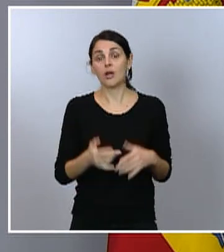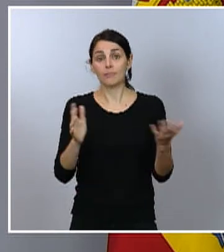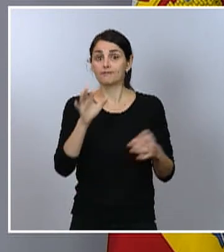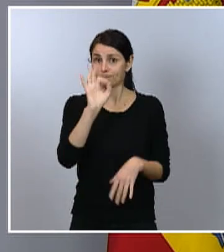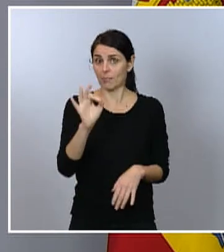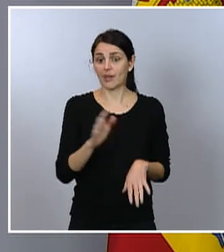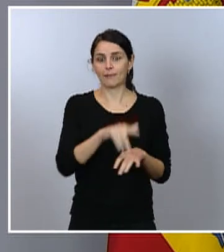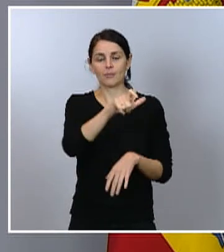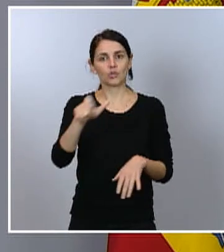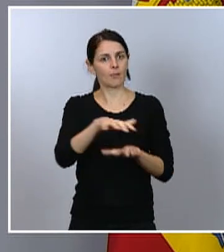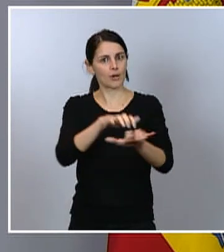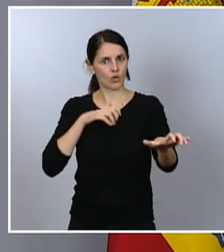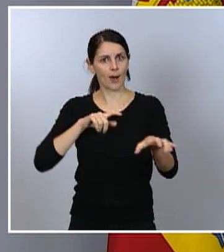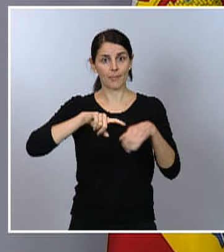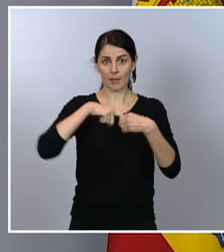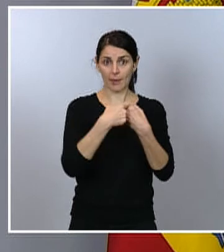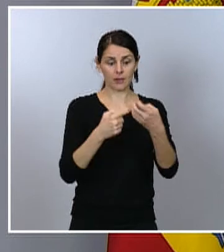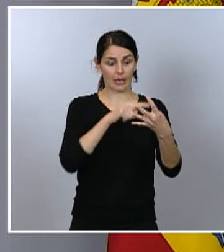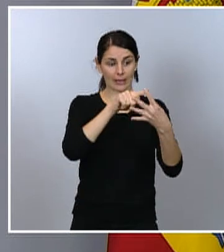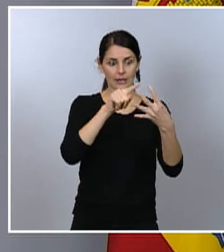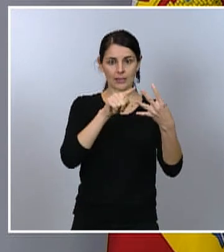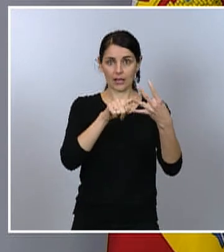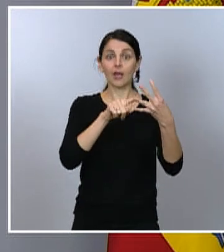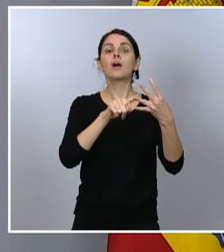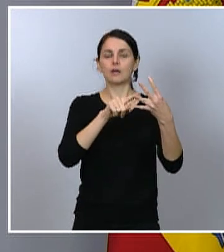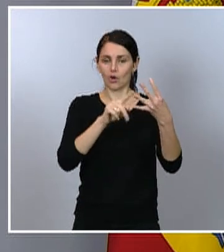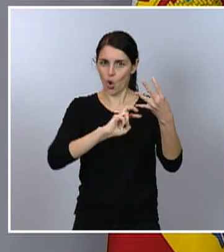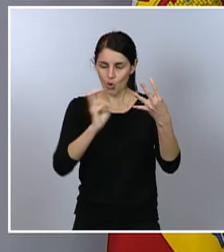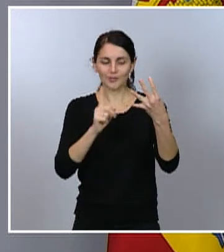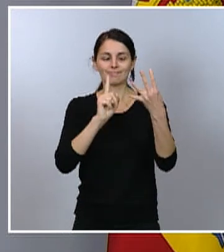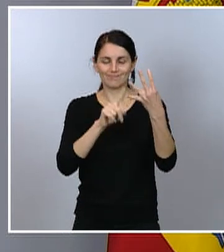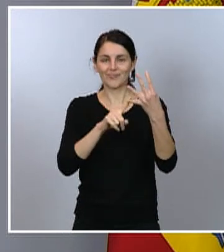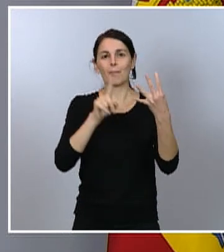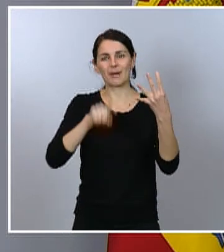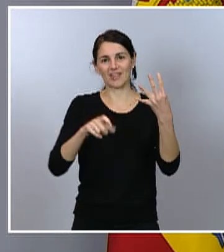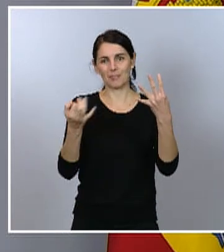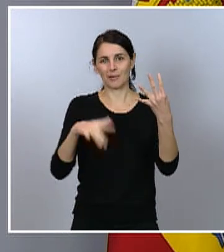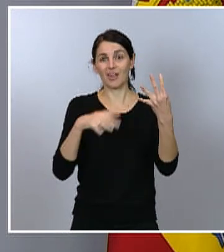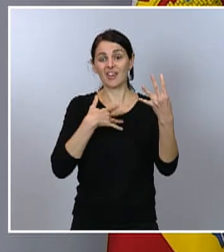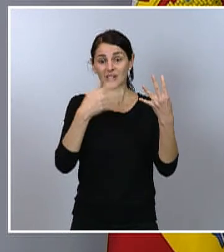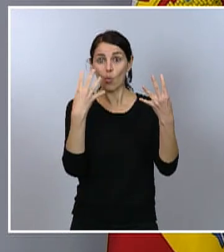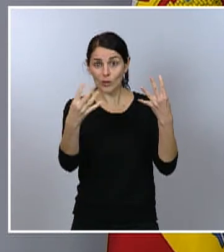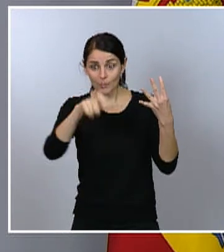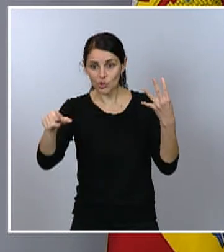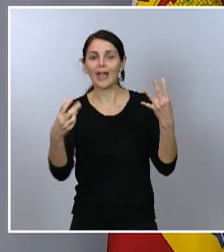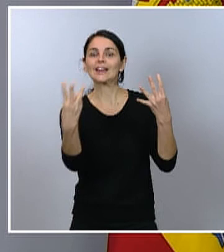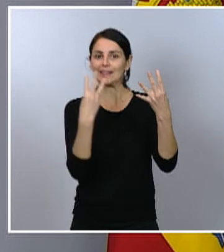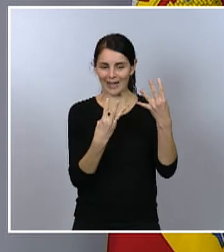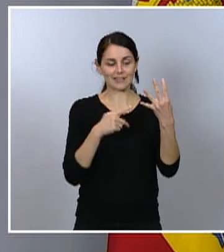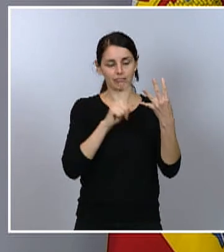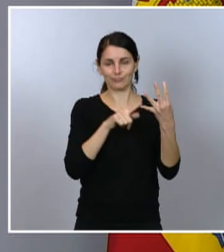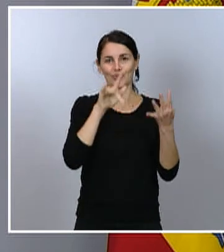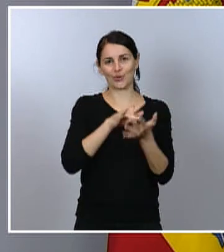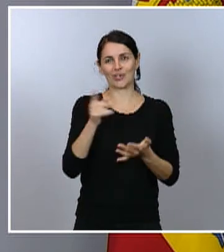las 3 rondas han vuelto a venir a la cuarta, 3 de cada 4 de ellos. Otras personas tenían miedo de dejar su